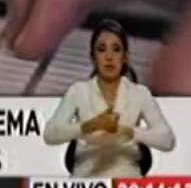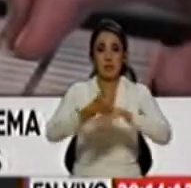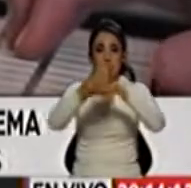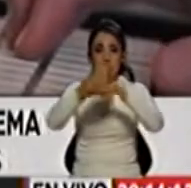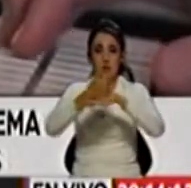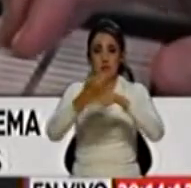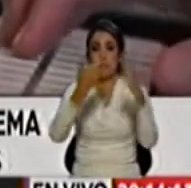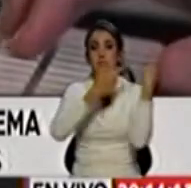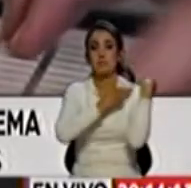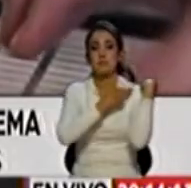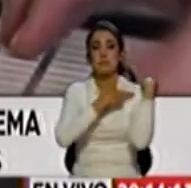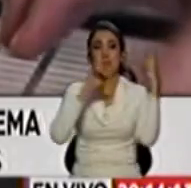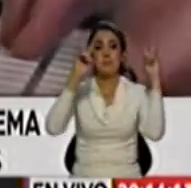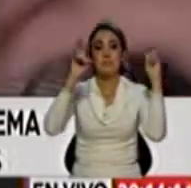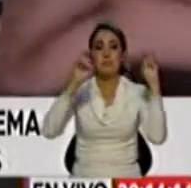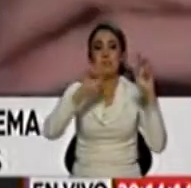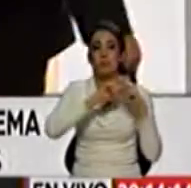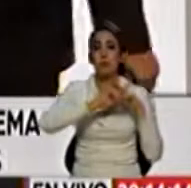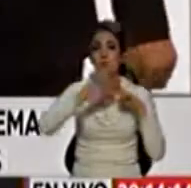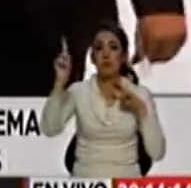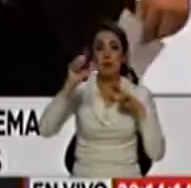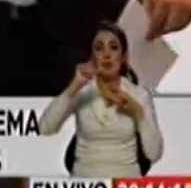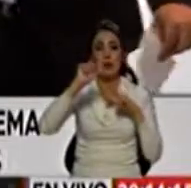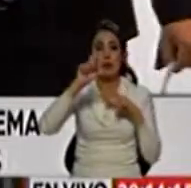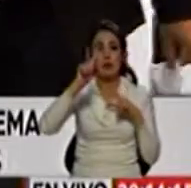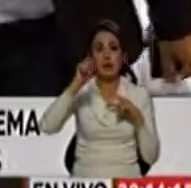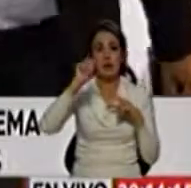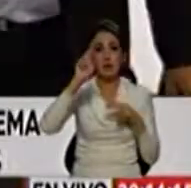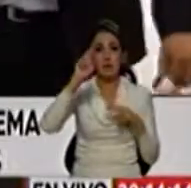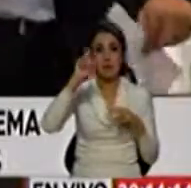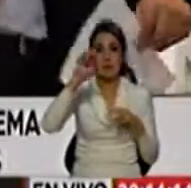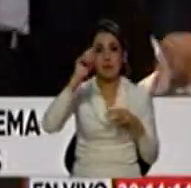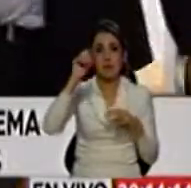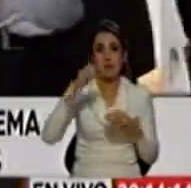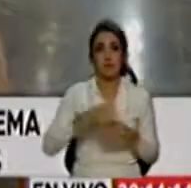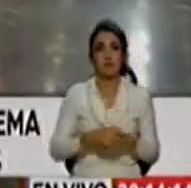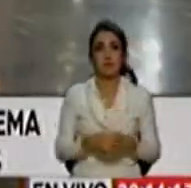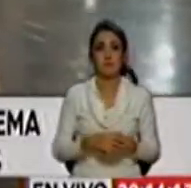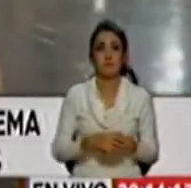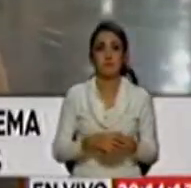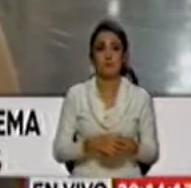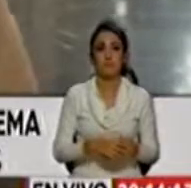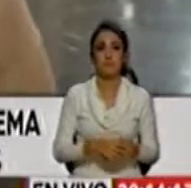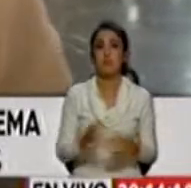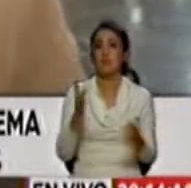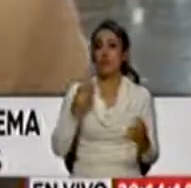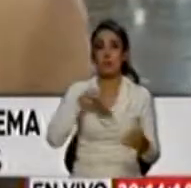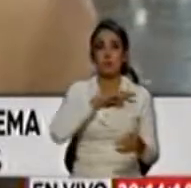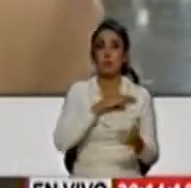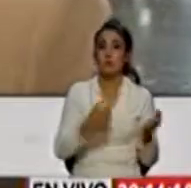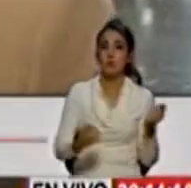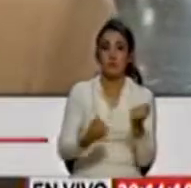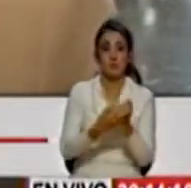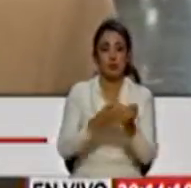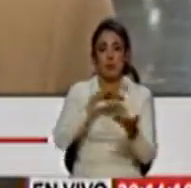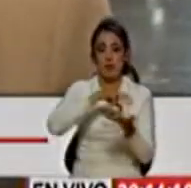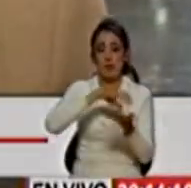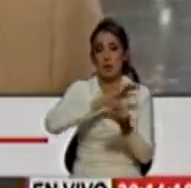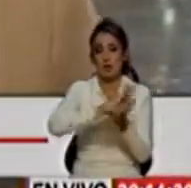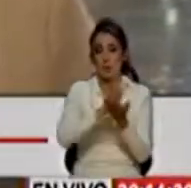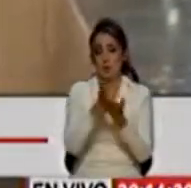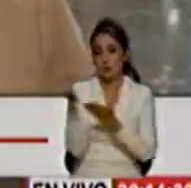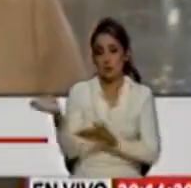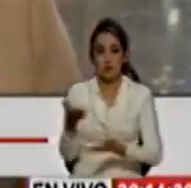Alvarado. Esto como parte de su rol fiscalizador, iniciativa compartida por María José Carrión. Y estamos respaldando que sea la Asamblea Nacional en su conjunto